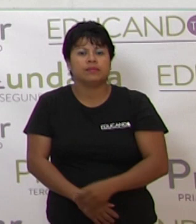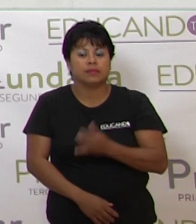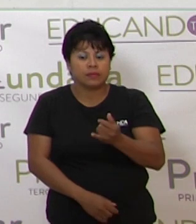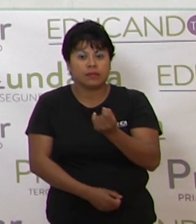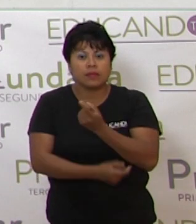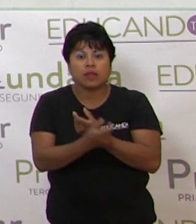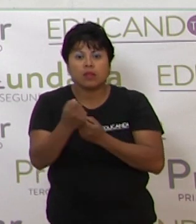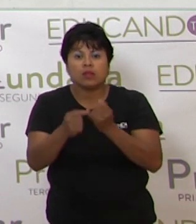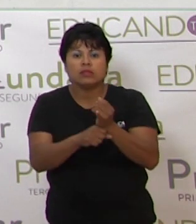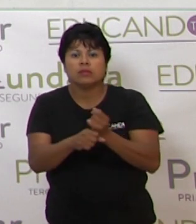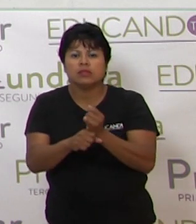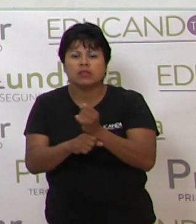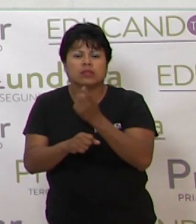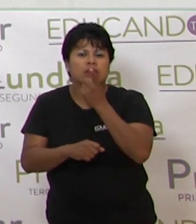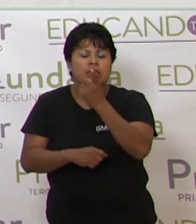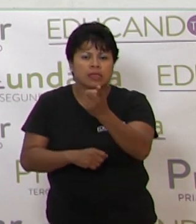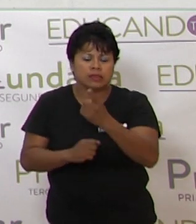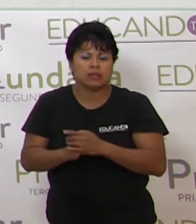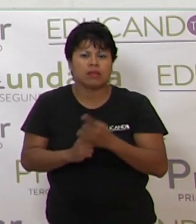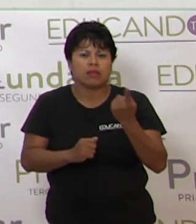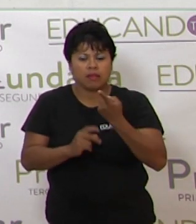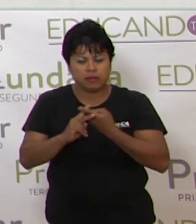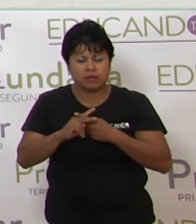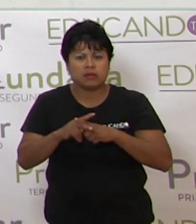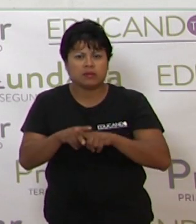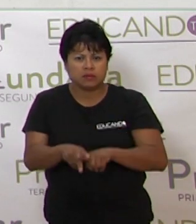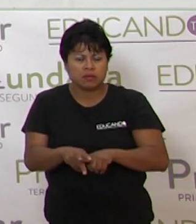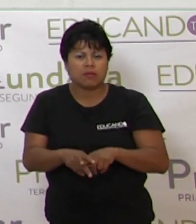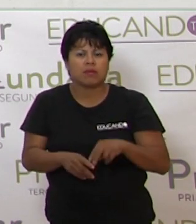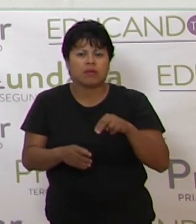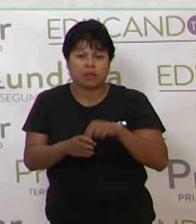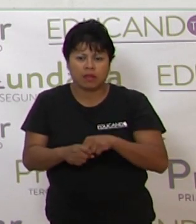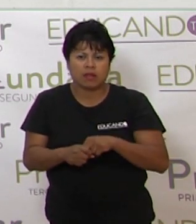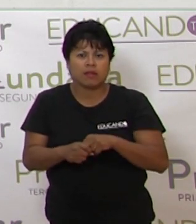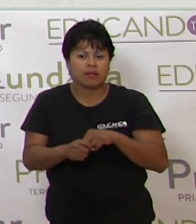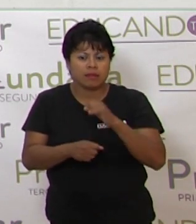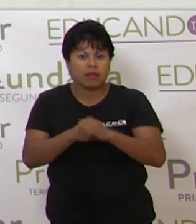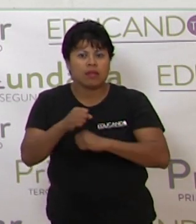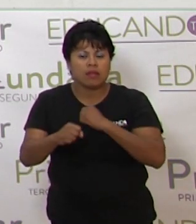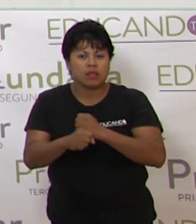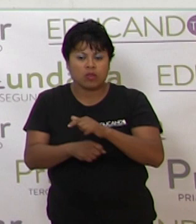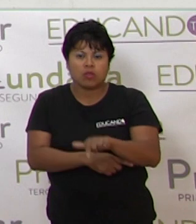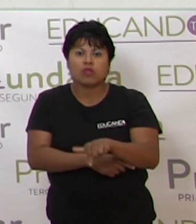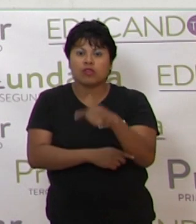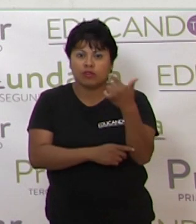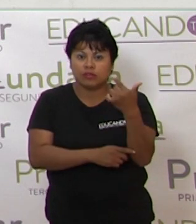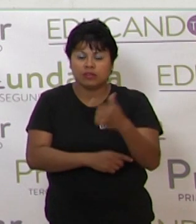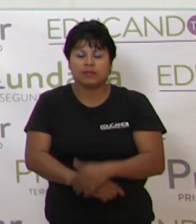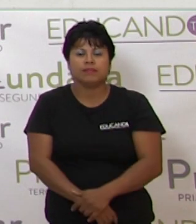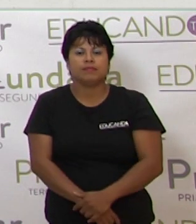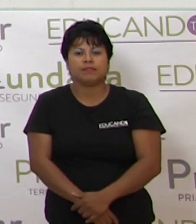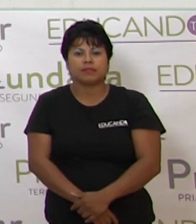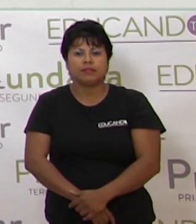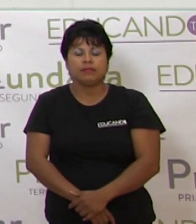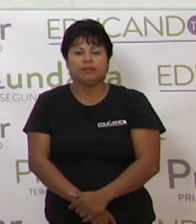y algunos investigadores dicen que se inició en el siglo XII.